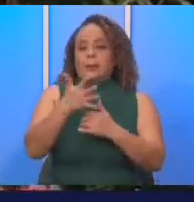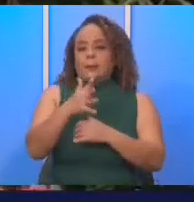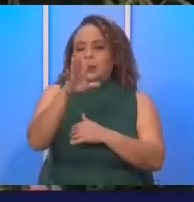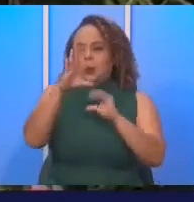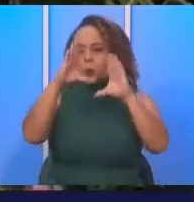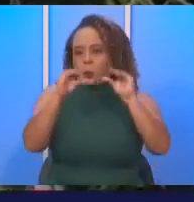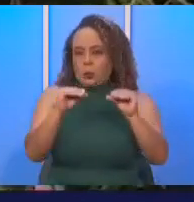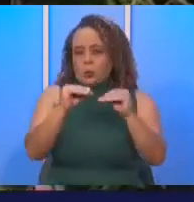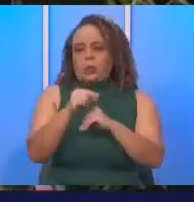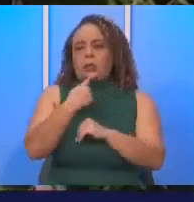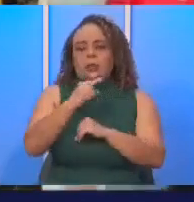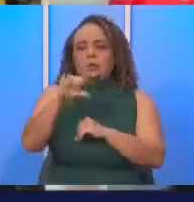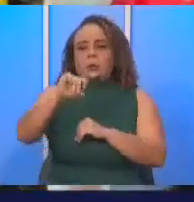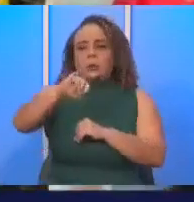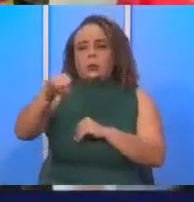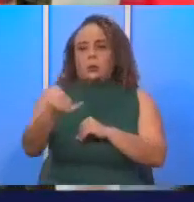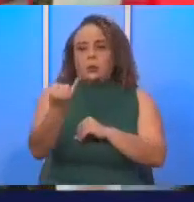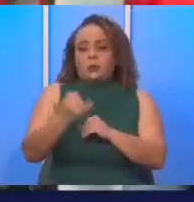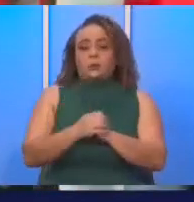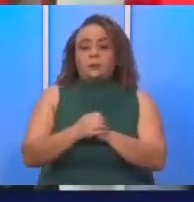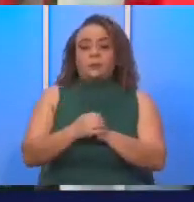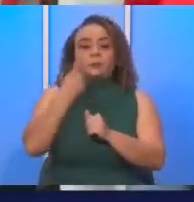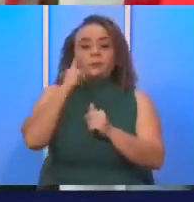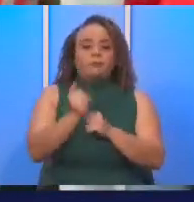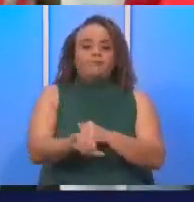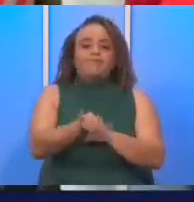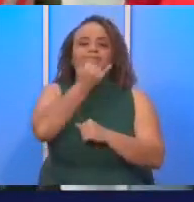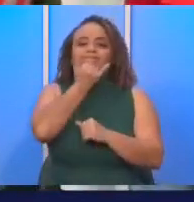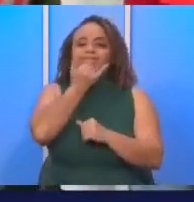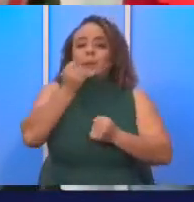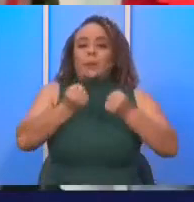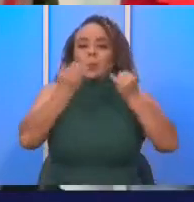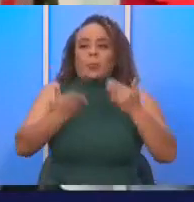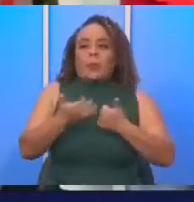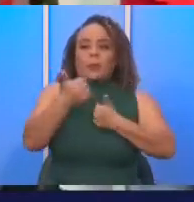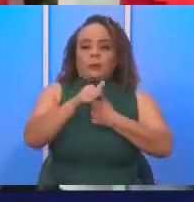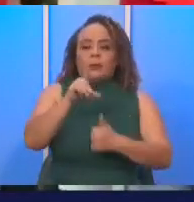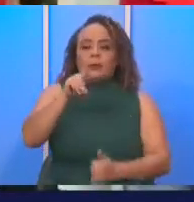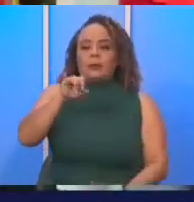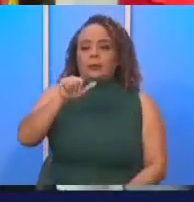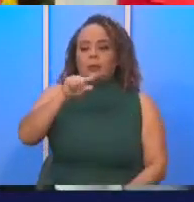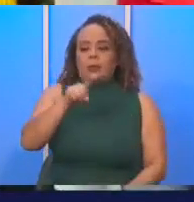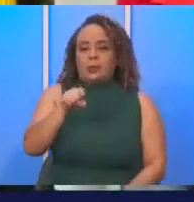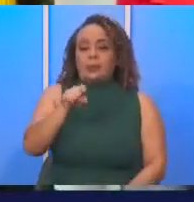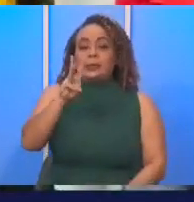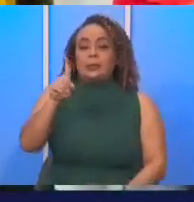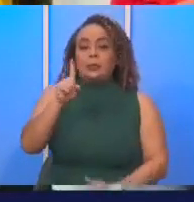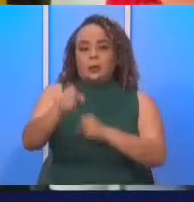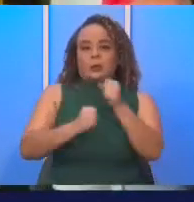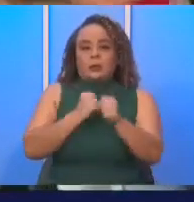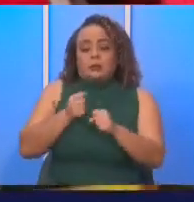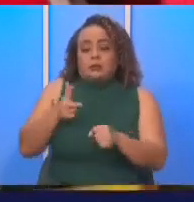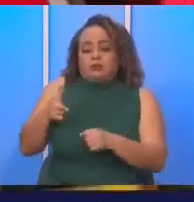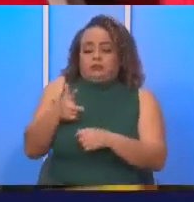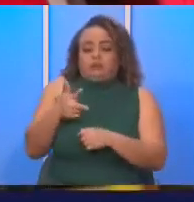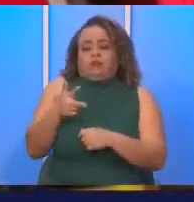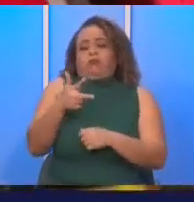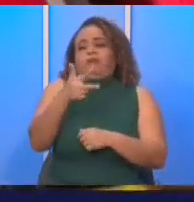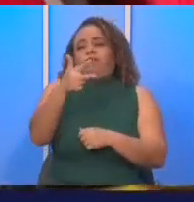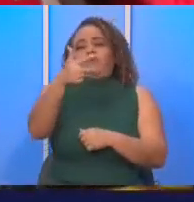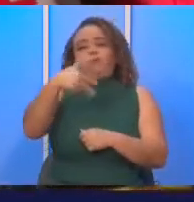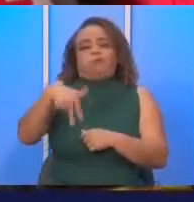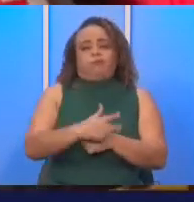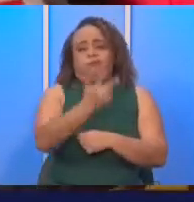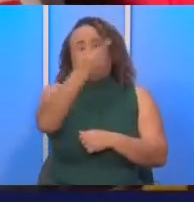noche. Según el organismo de investigación judicial, debido a la falla, el conductor de apellido Díaz y de 61 años perdió el control del vehículo y se